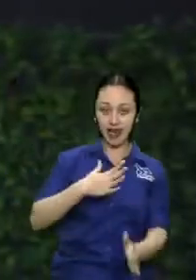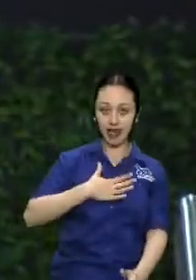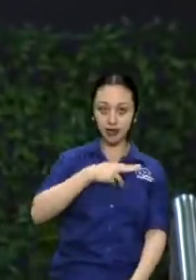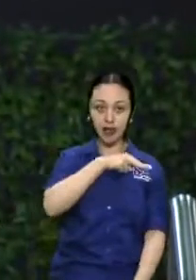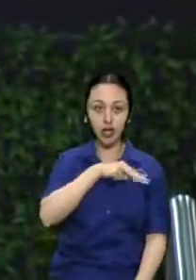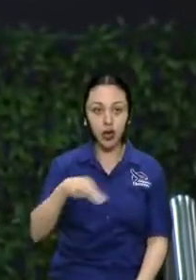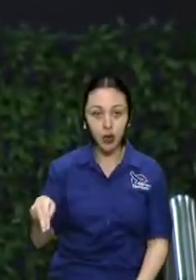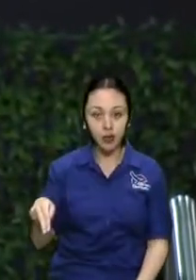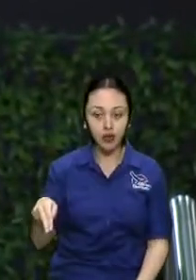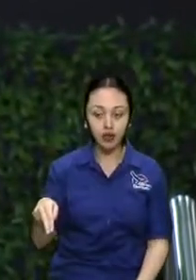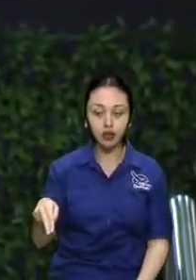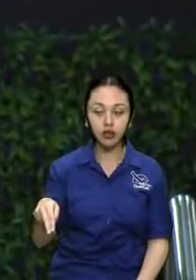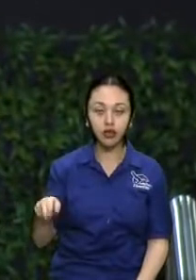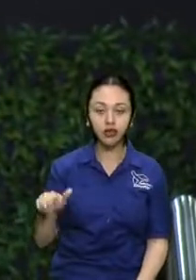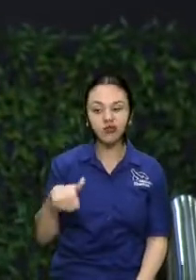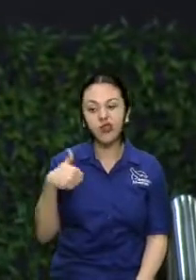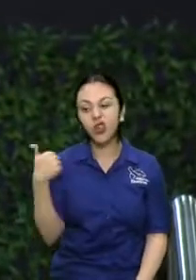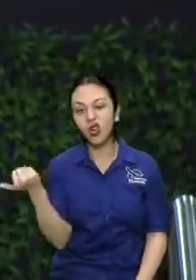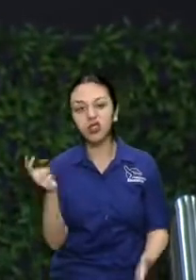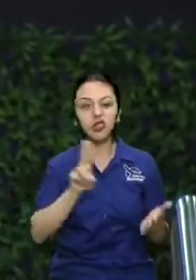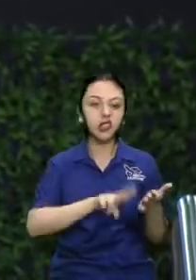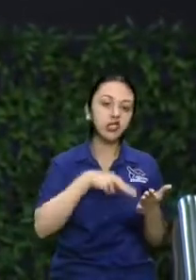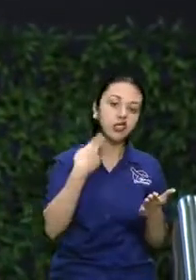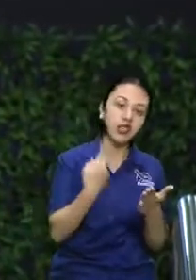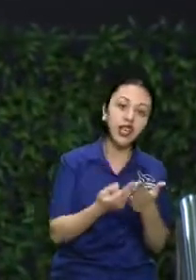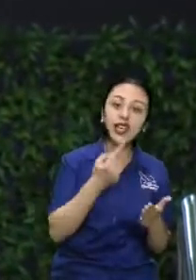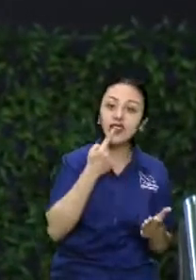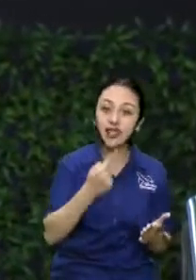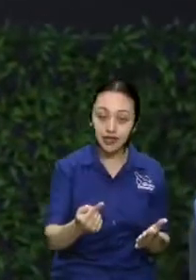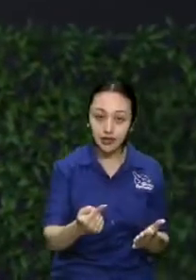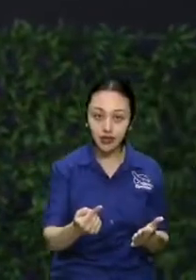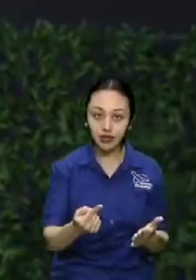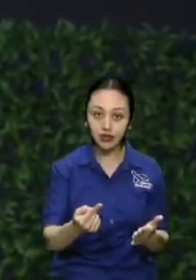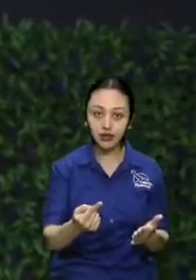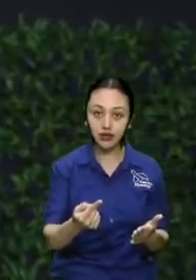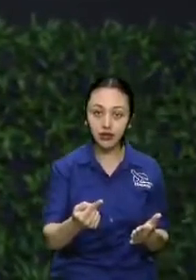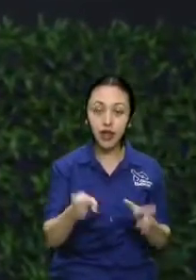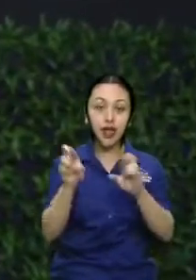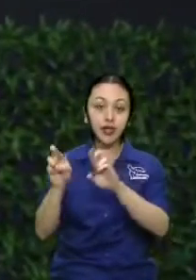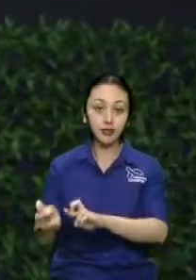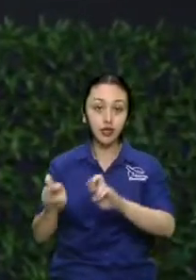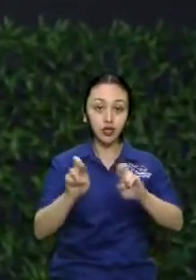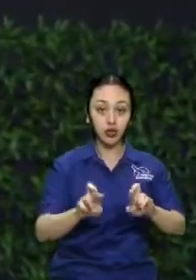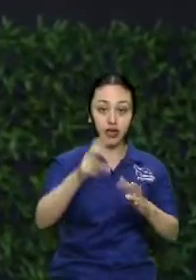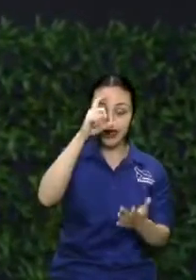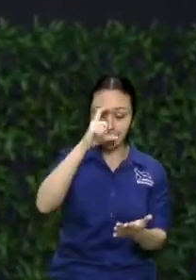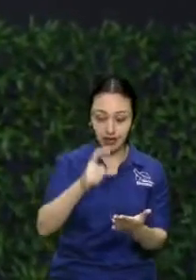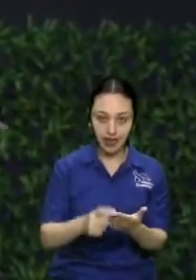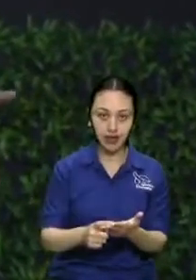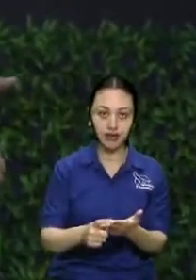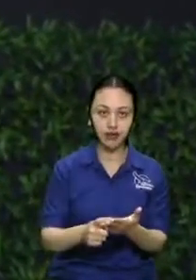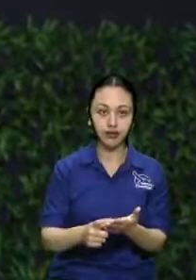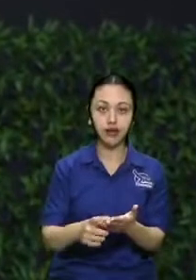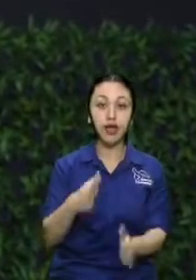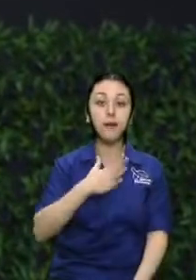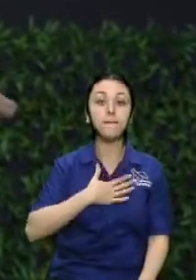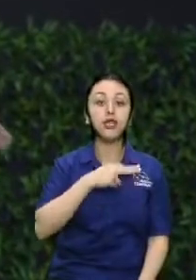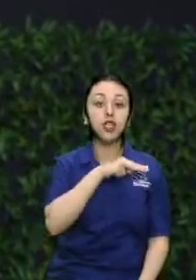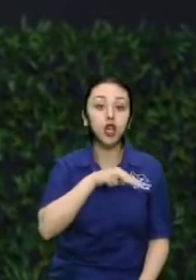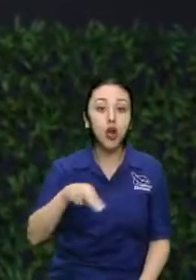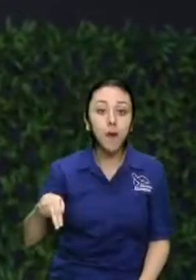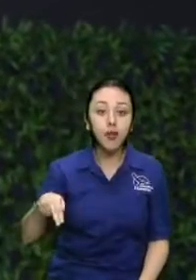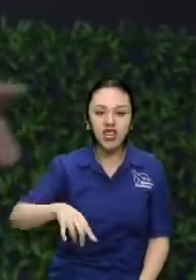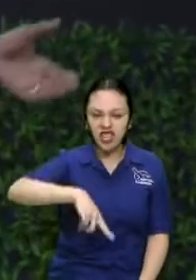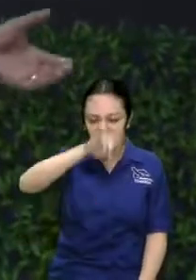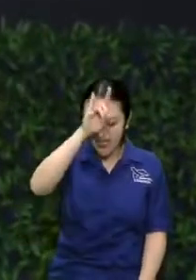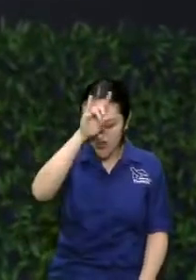señales seguirán a los que creen, en mi nombre echarán fuera demonios. Pero hay versiones, usted sabe que las